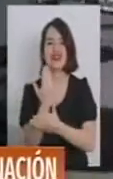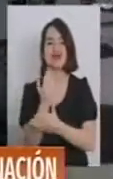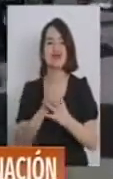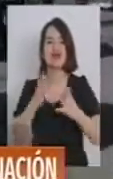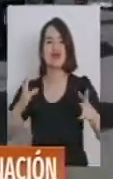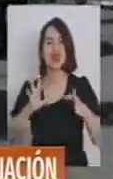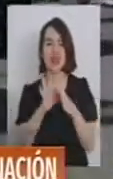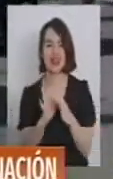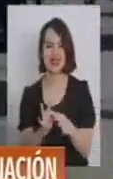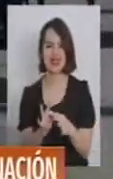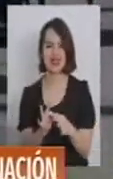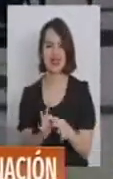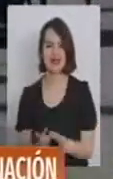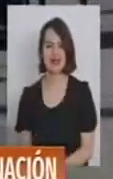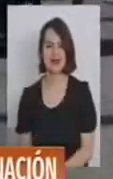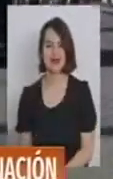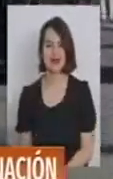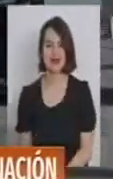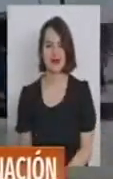muchas gracias.